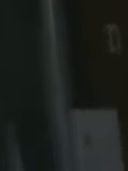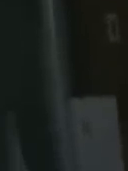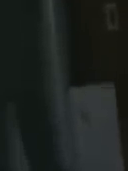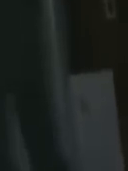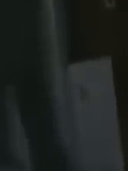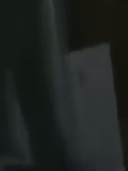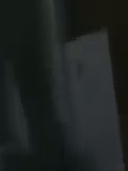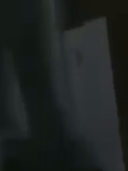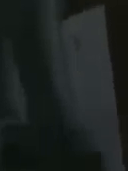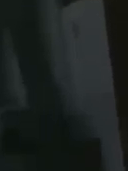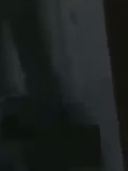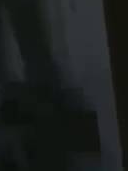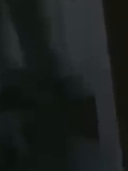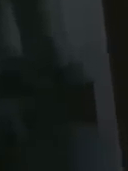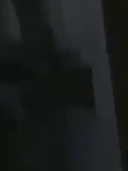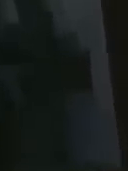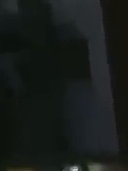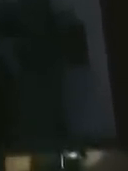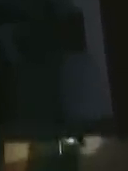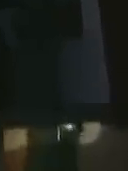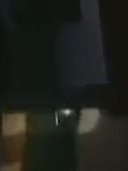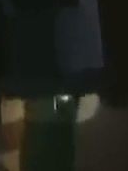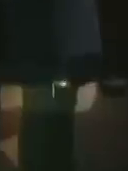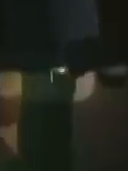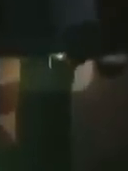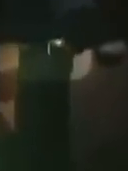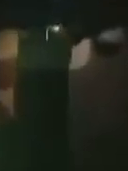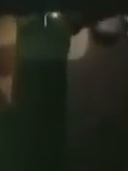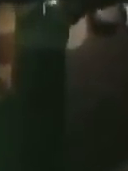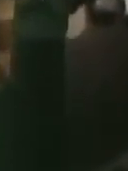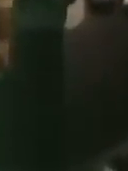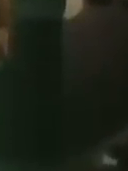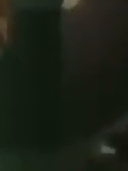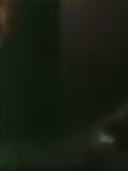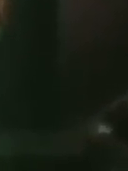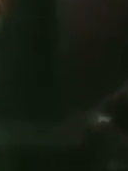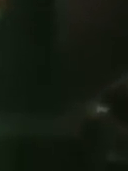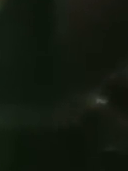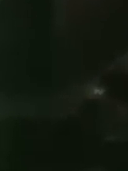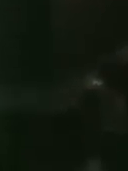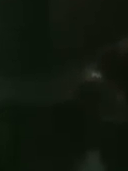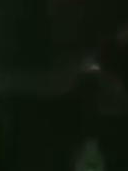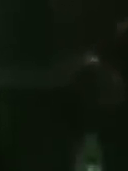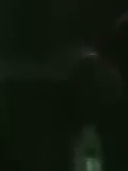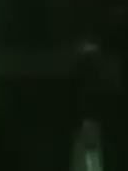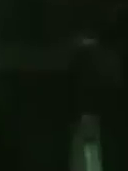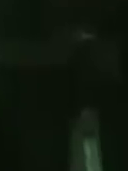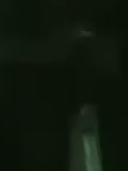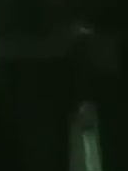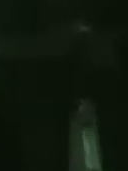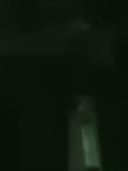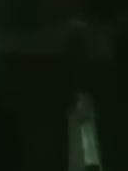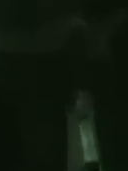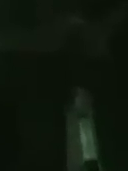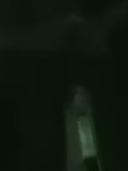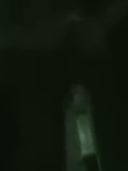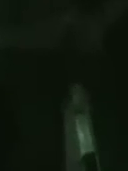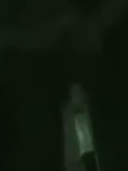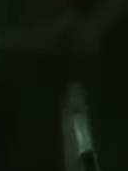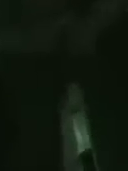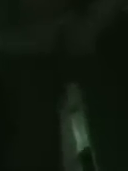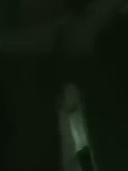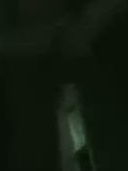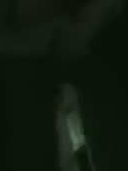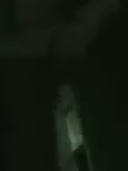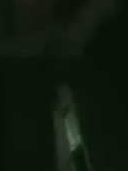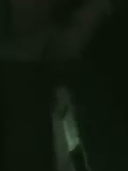asiático. También felicitaba a China por este nuevo socialismo, la construcción del socialismo moderno y de todo lo que ha sido entonces